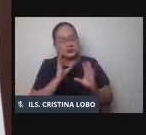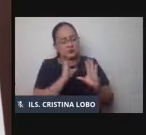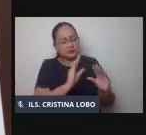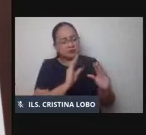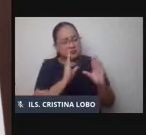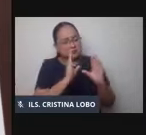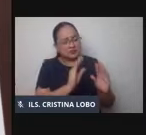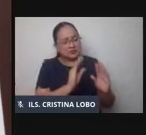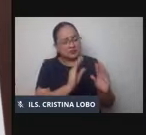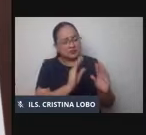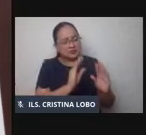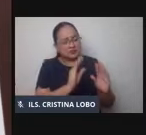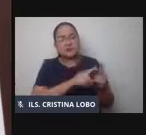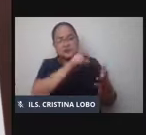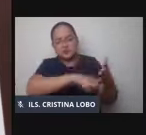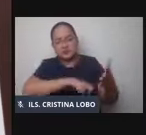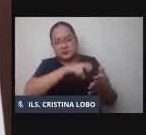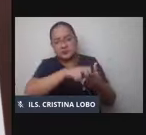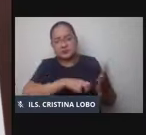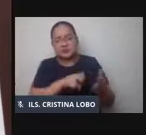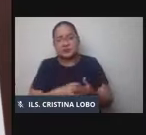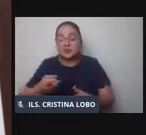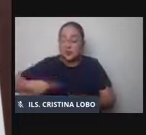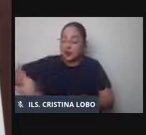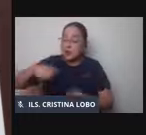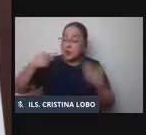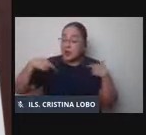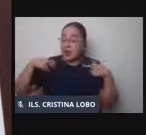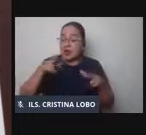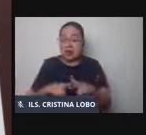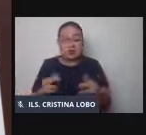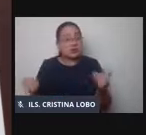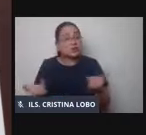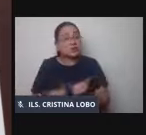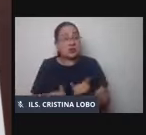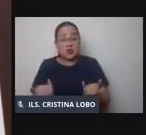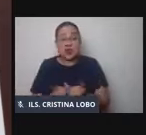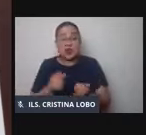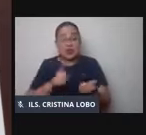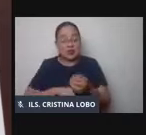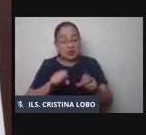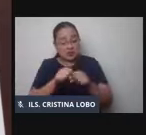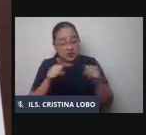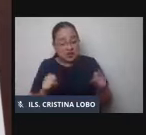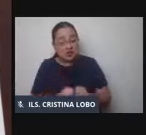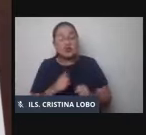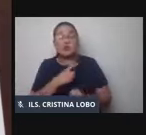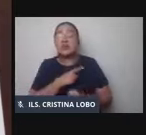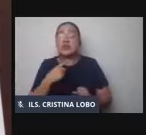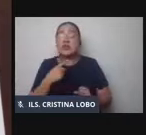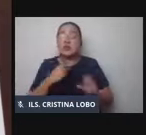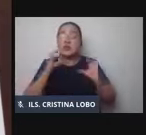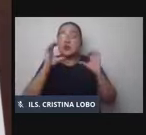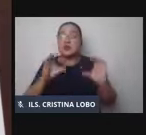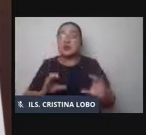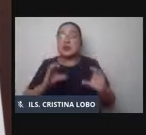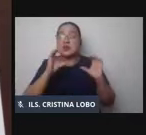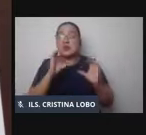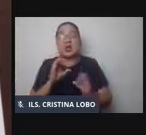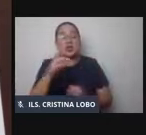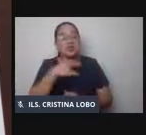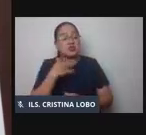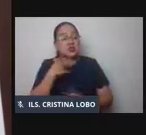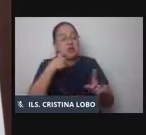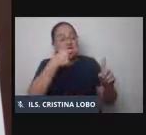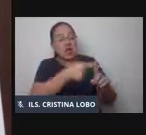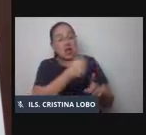las docentes y los docentes en el aula, tengamos la precaución de no generar expectativas muy altas en las niñas